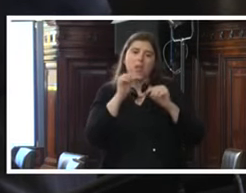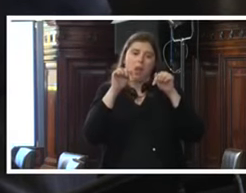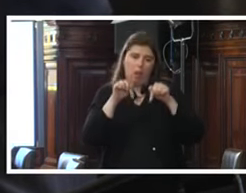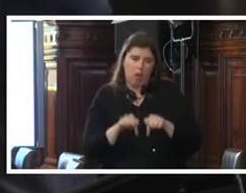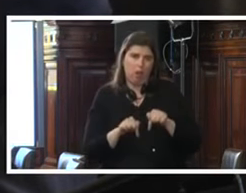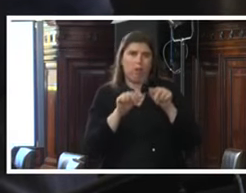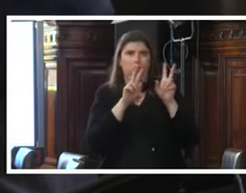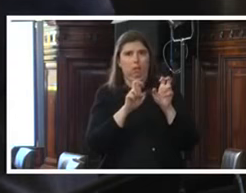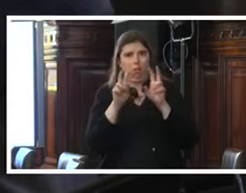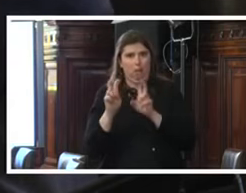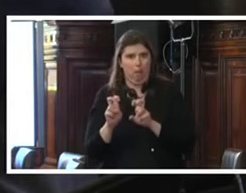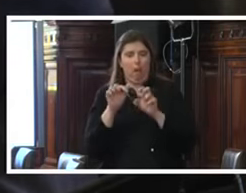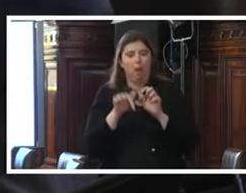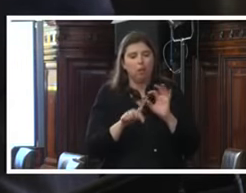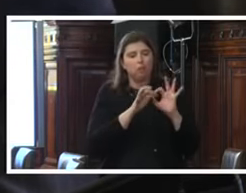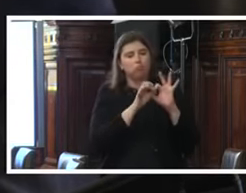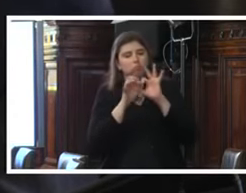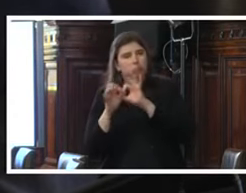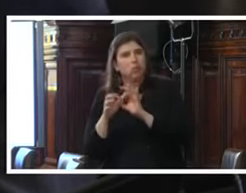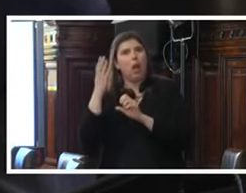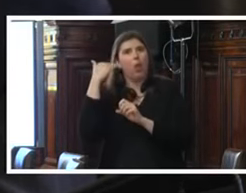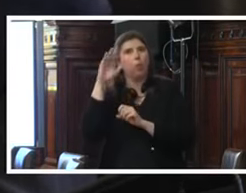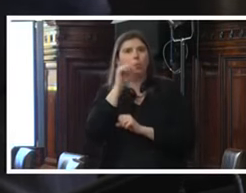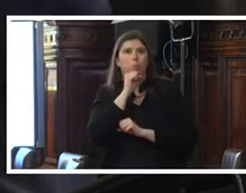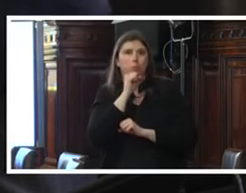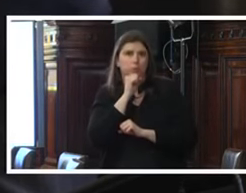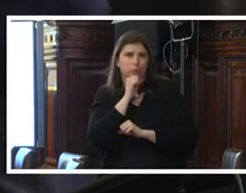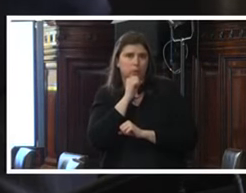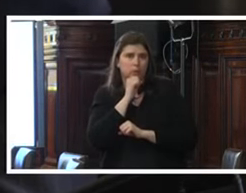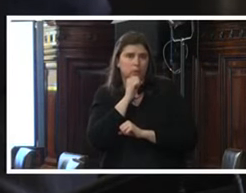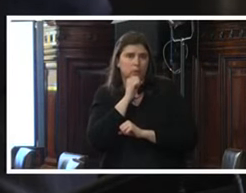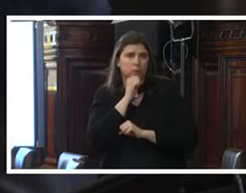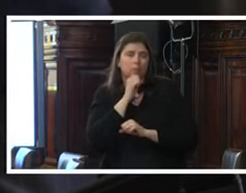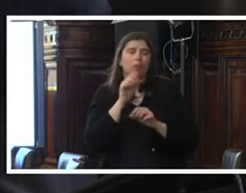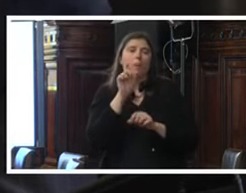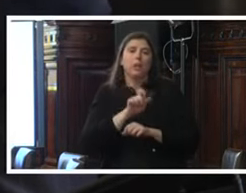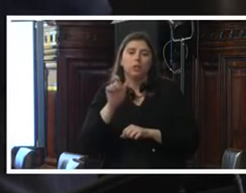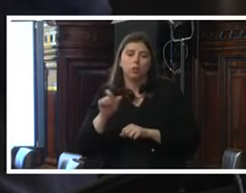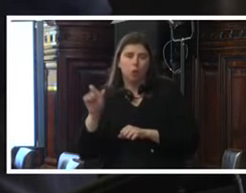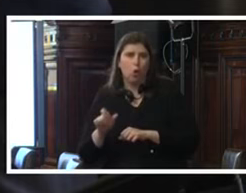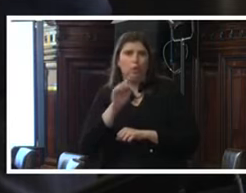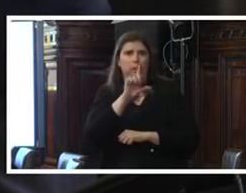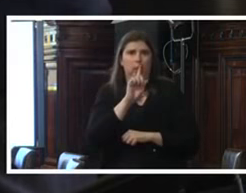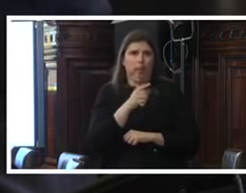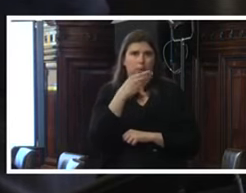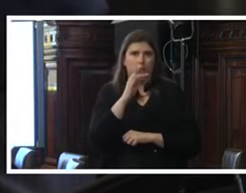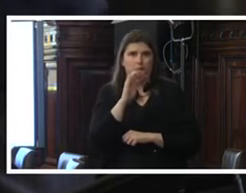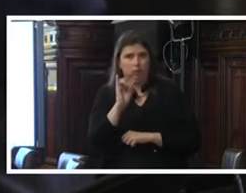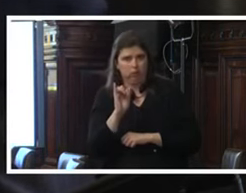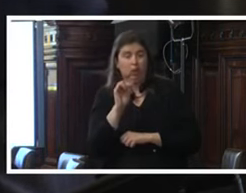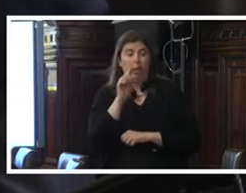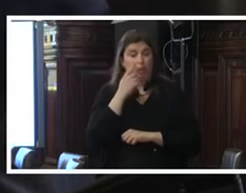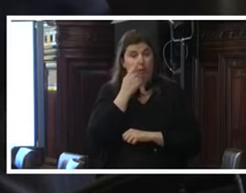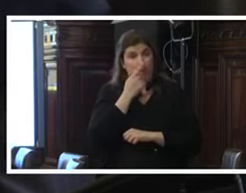sin duda esta vinculación entre adultos mayores y personas en el gp es muy interesante es un campo